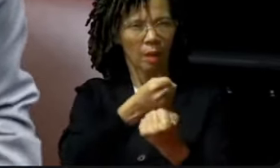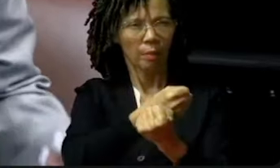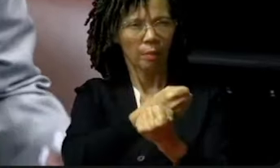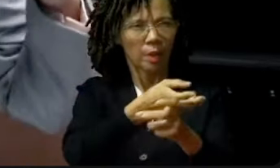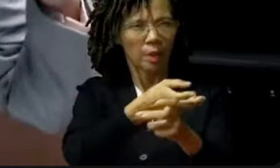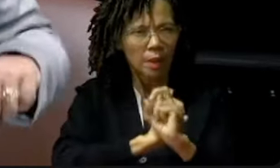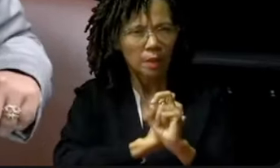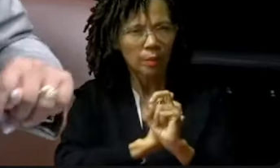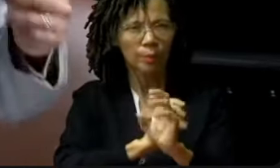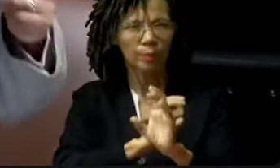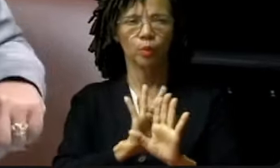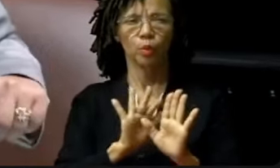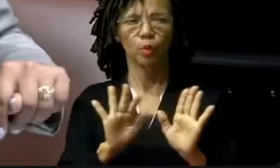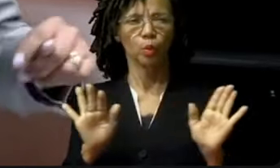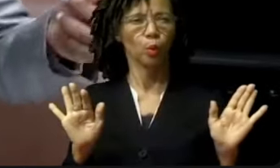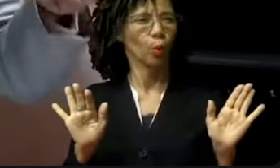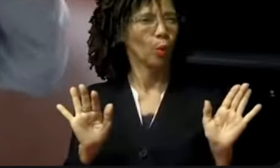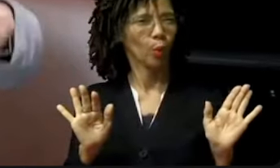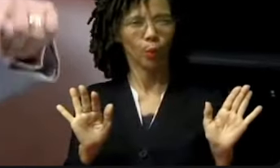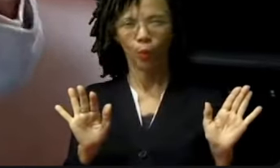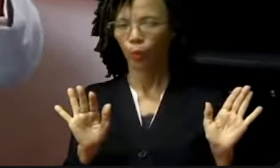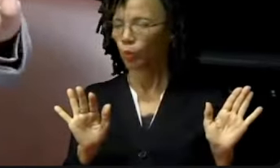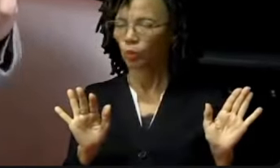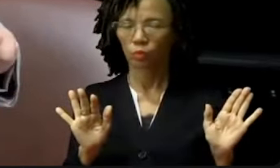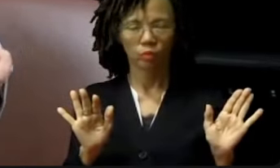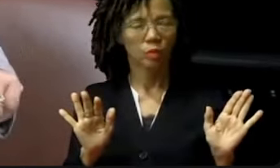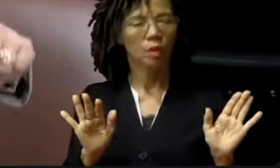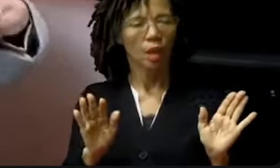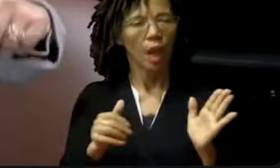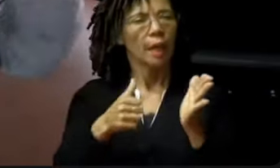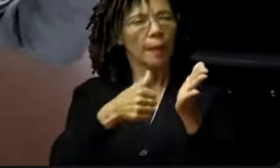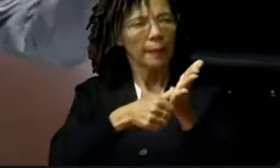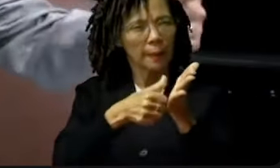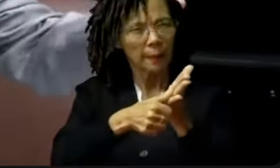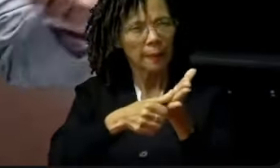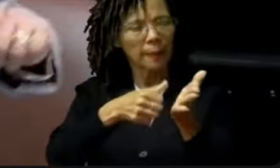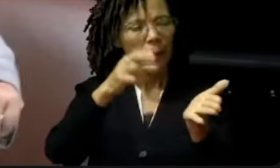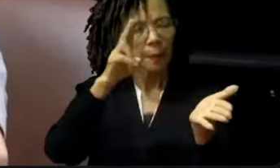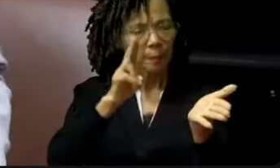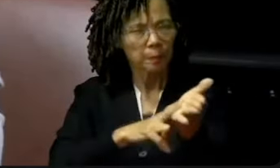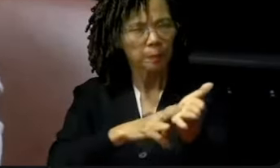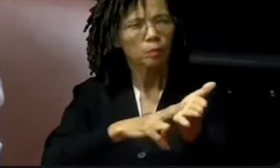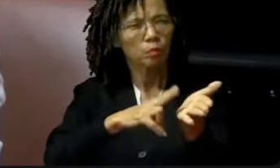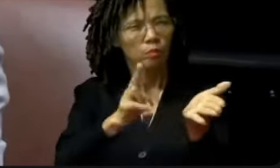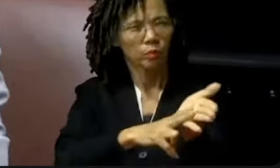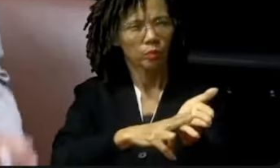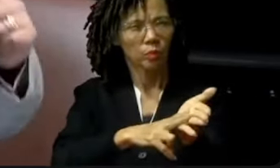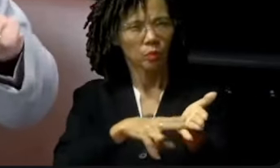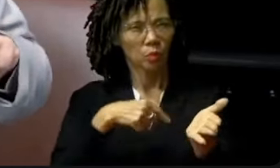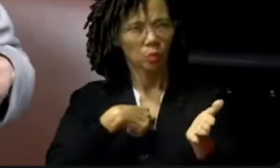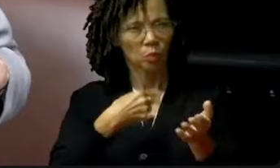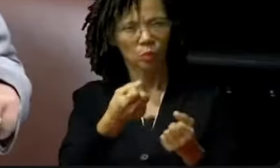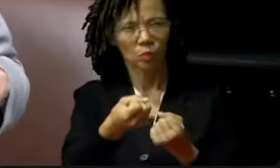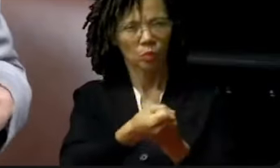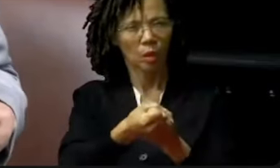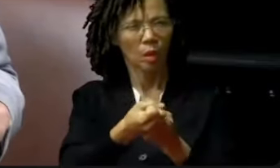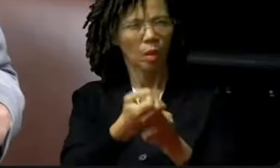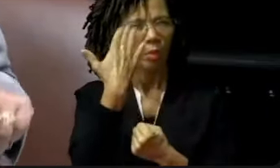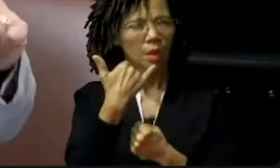préstamo, por las grandes implicaciones futuras que tiene y